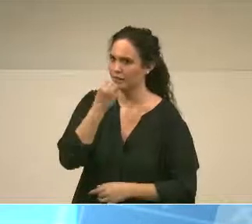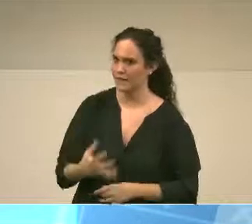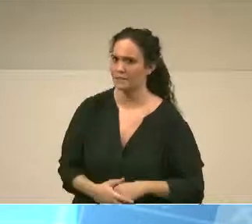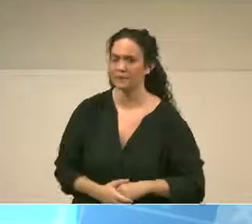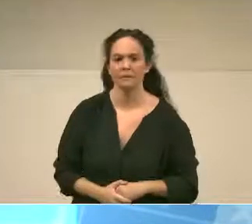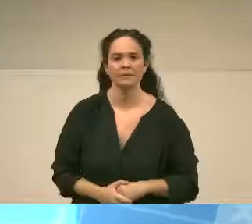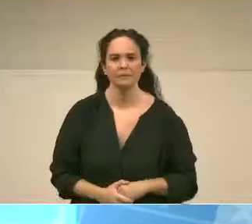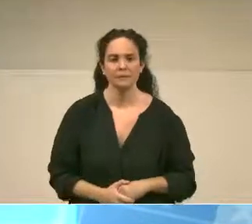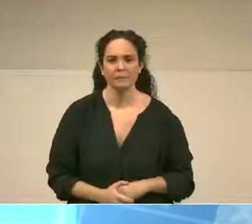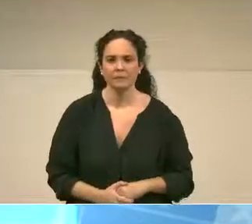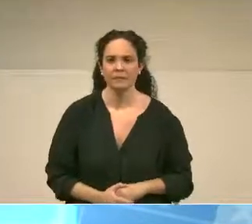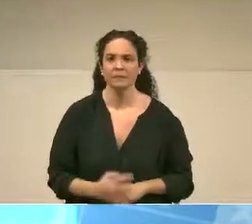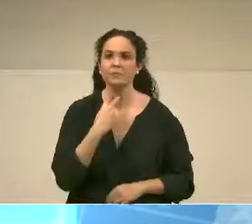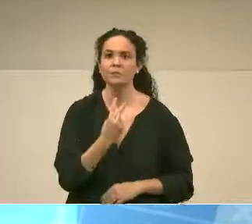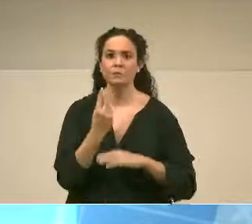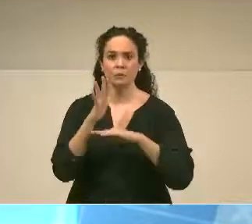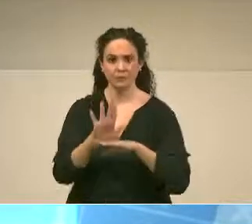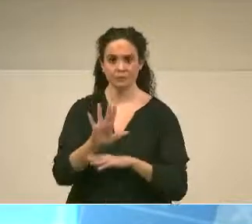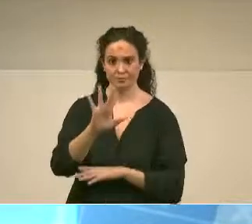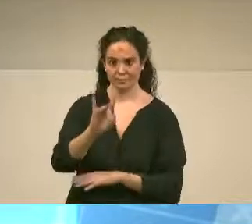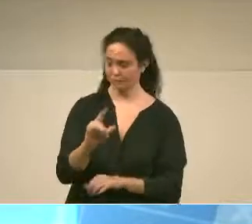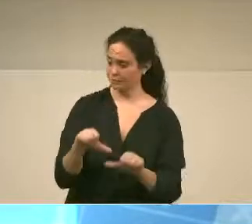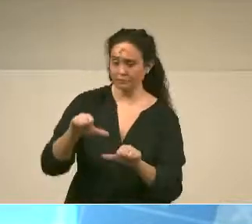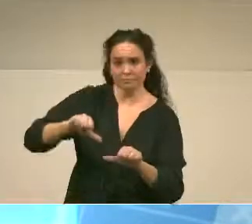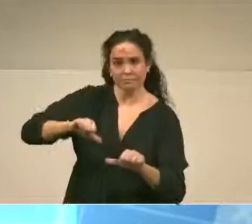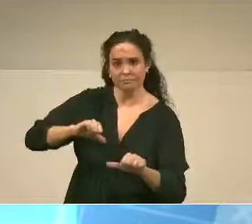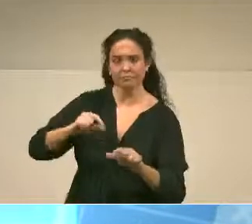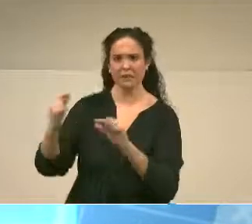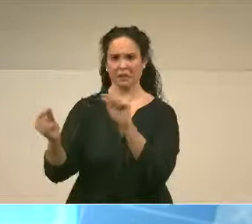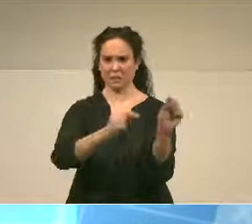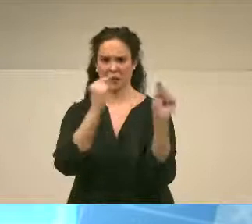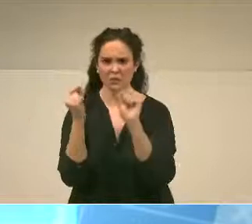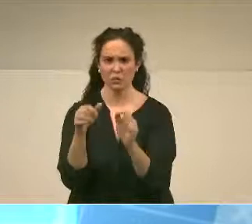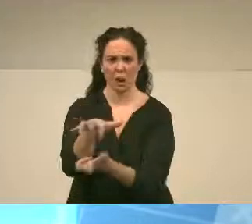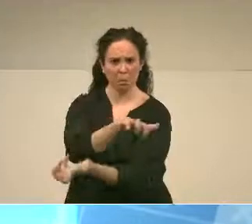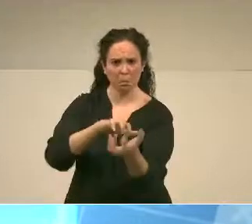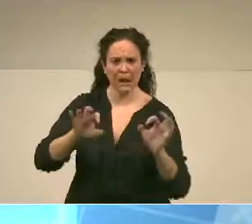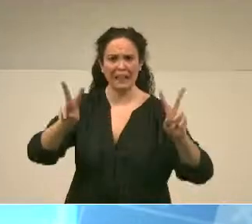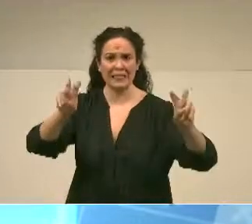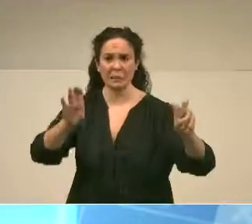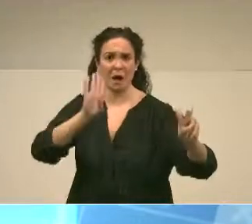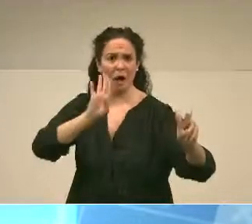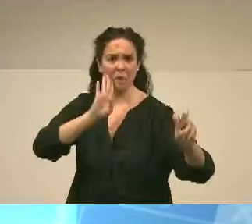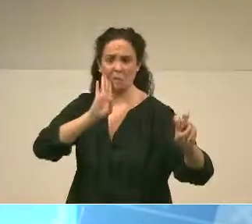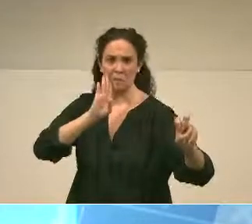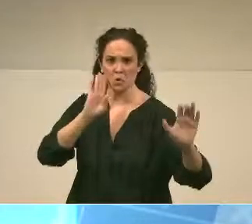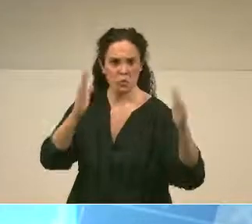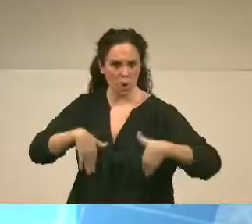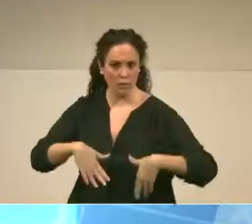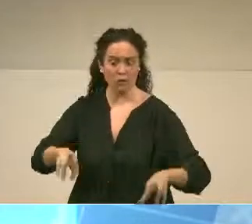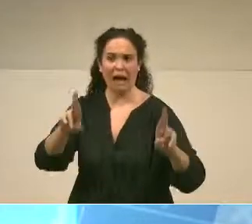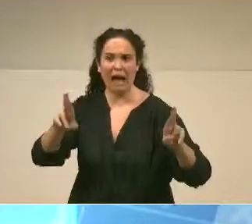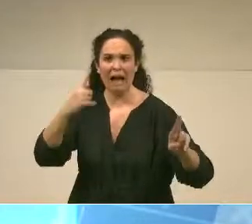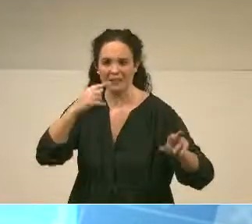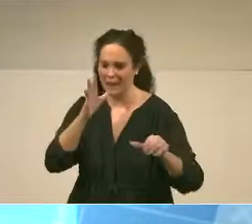Bueno, sí ha habido ocasiones anteriores en las que no ha habido ninguna disputa o ningún conflicto, ¿no?, en torno a esta cuestión. Pues vamos a ver si somos capaces